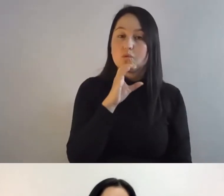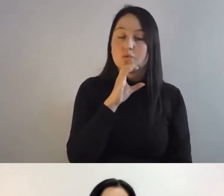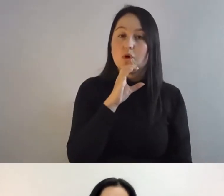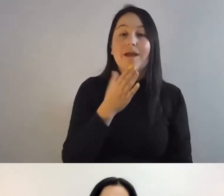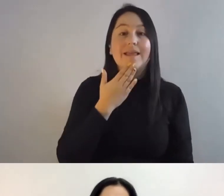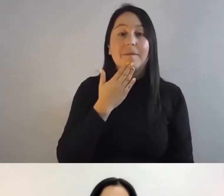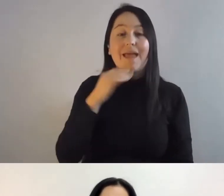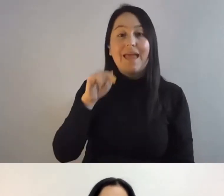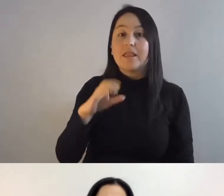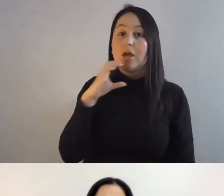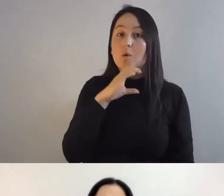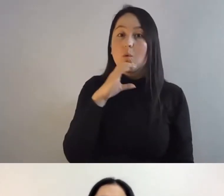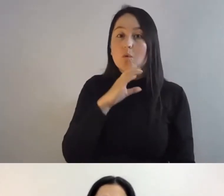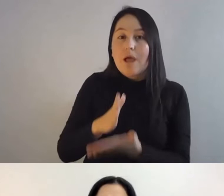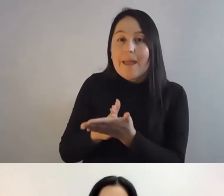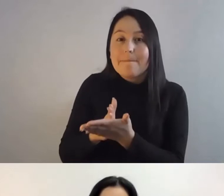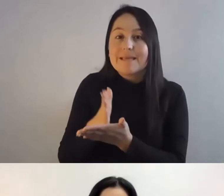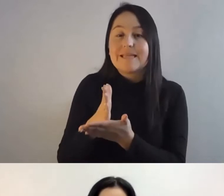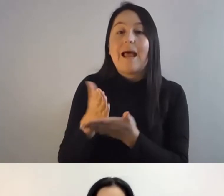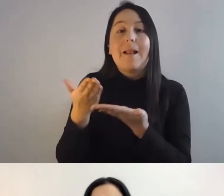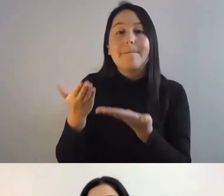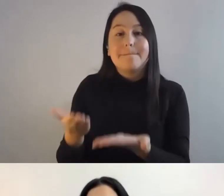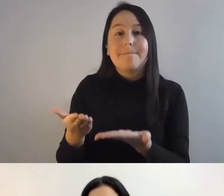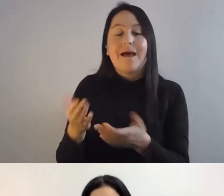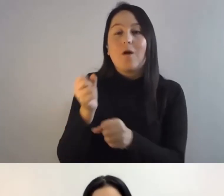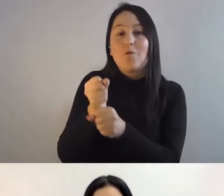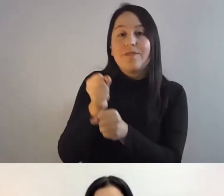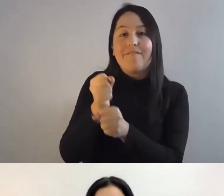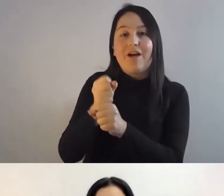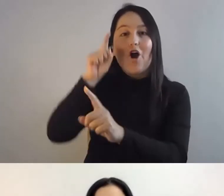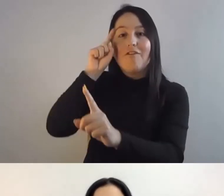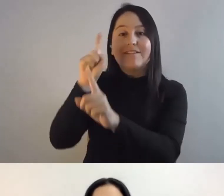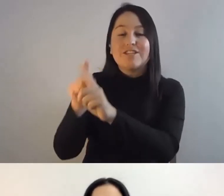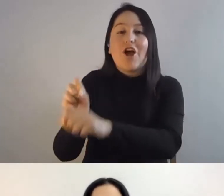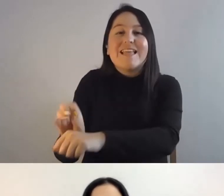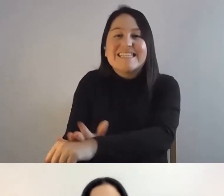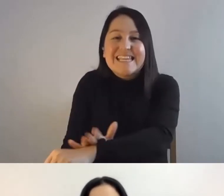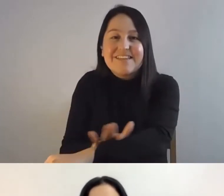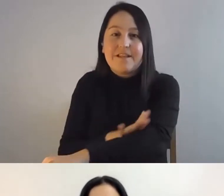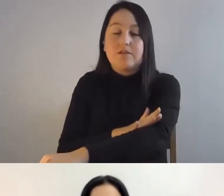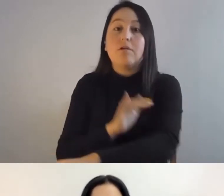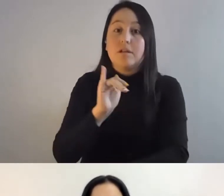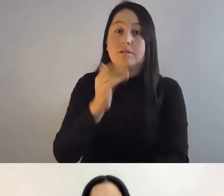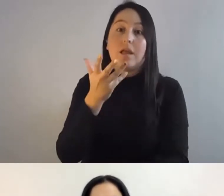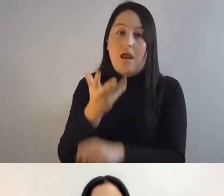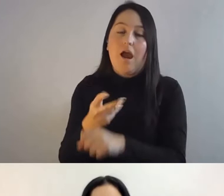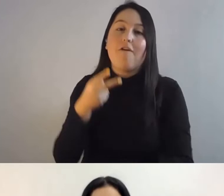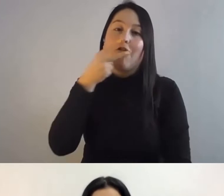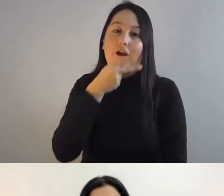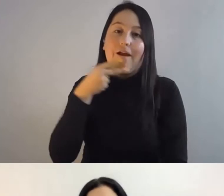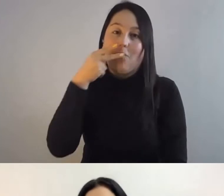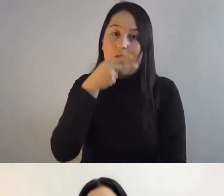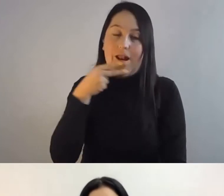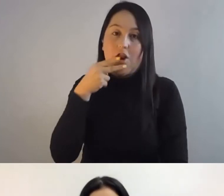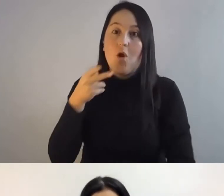este curso inicialmente va para hacer un trabajo de sensibilización, que claramente sí va con un vocabulario que va a permitir a la persona, sí o